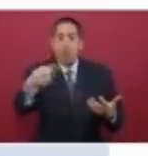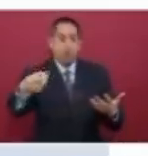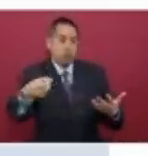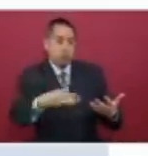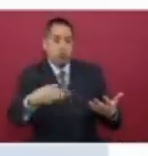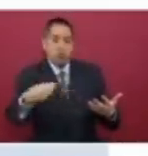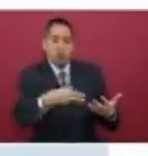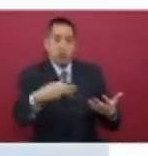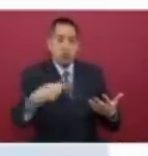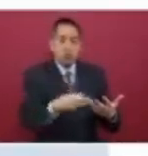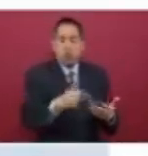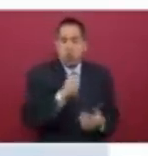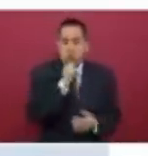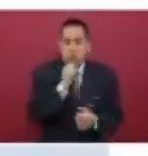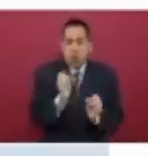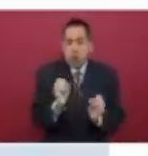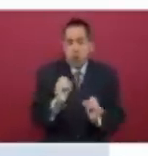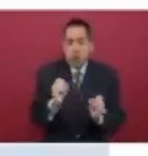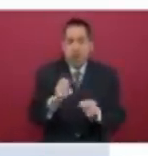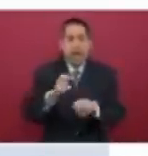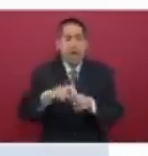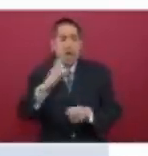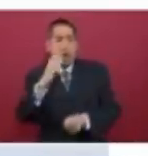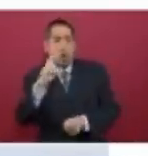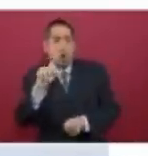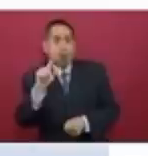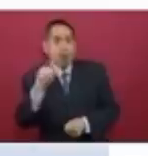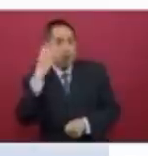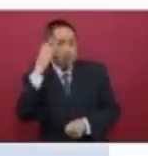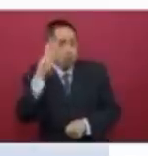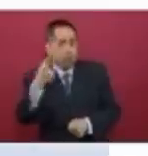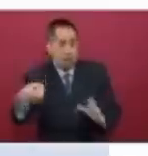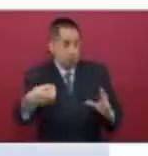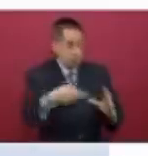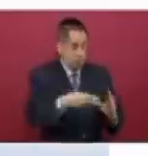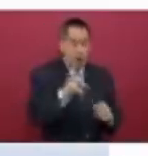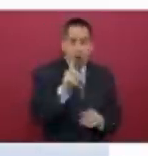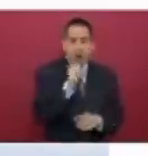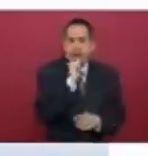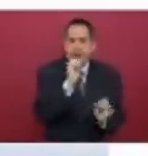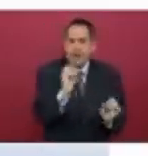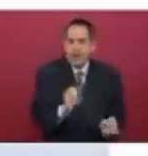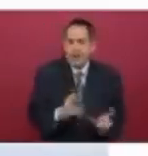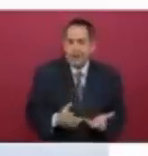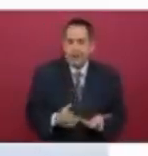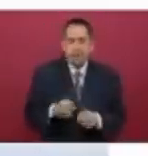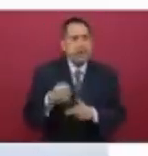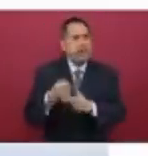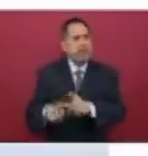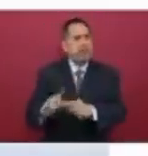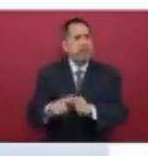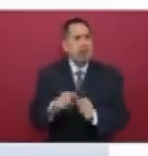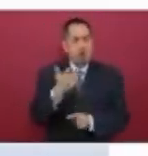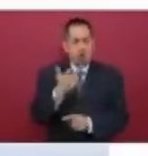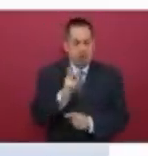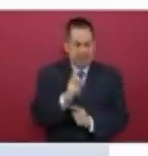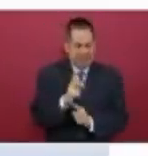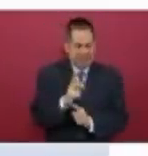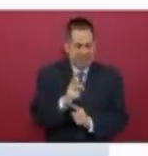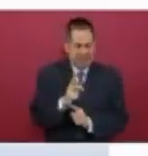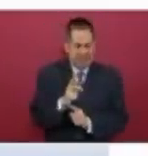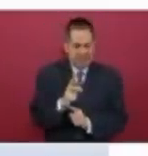de aguas residuales de cuautla esta planta sus obras iniciaron el 8 de diciembre del